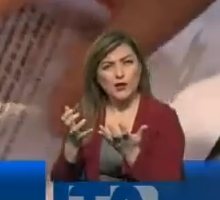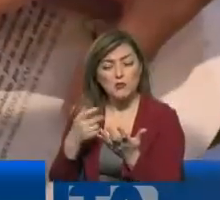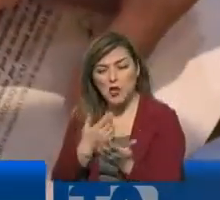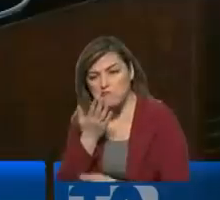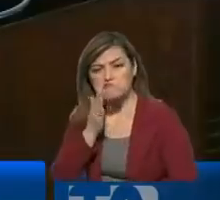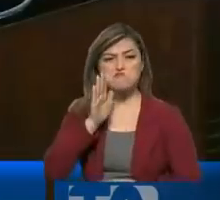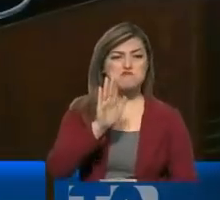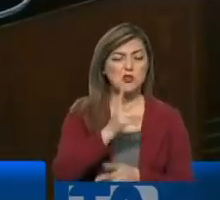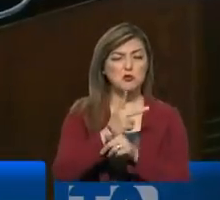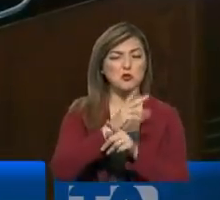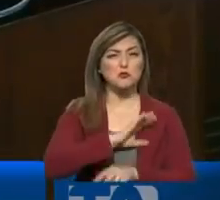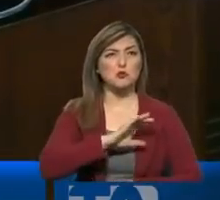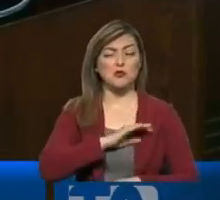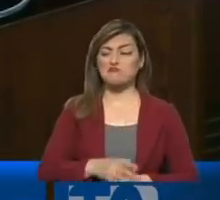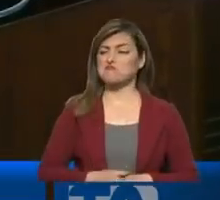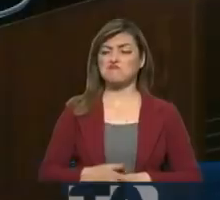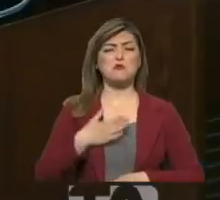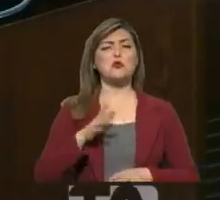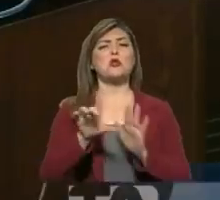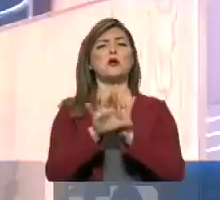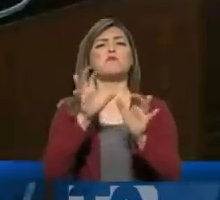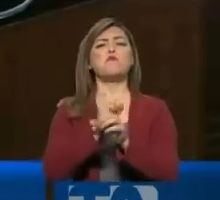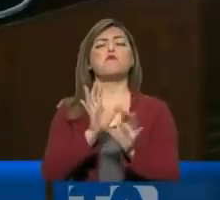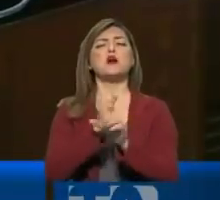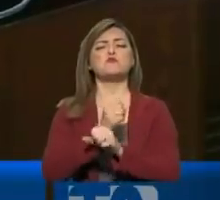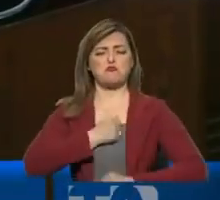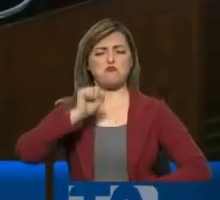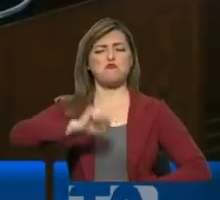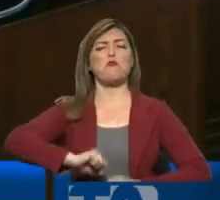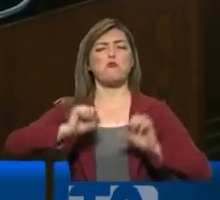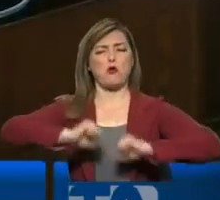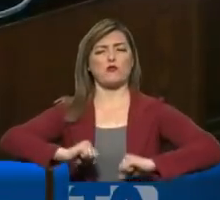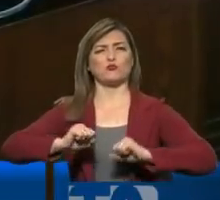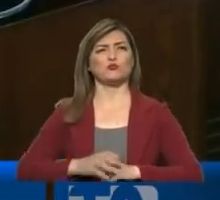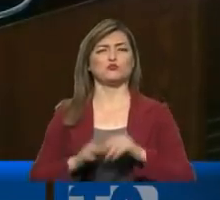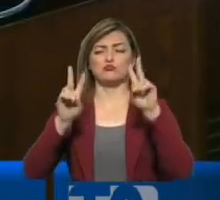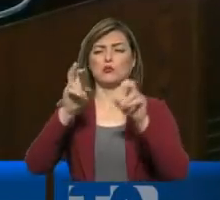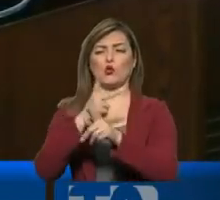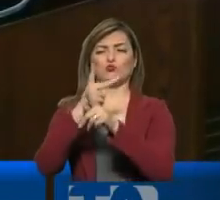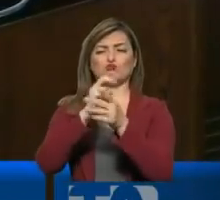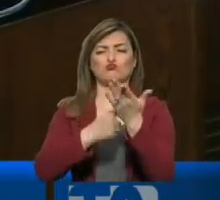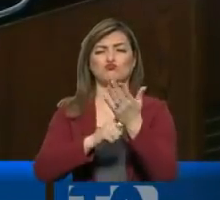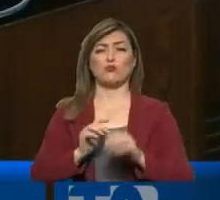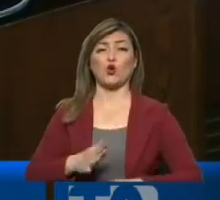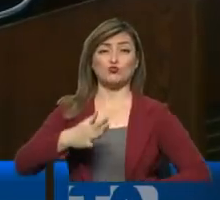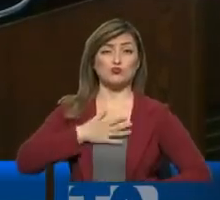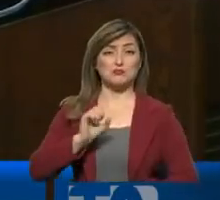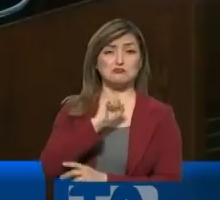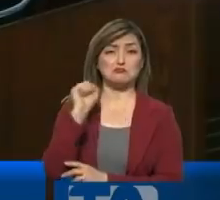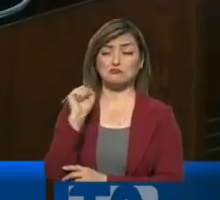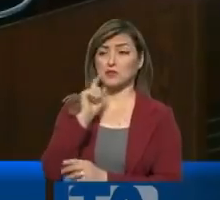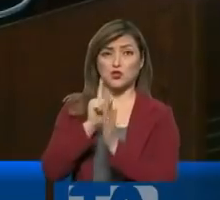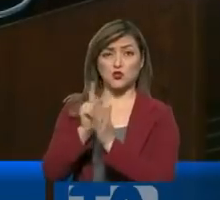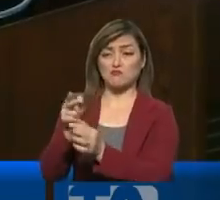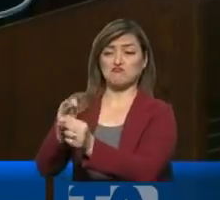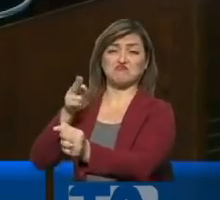del proceso. Legalmente lo puedo hacer. Si es que considero que no debe tratarse este tema en el Consejo y retiro en derecho y